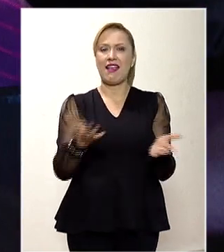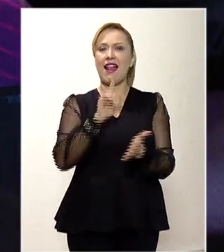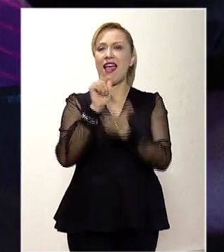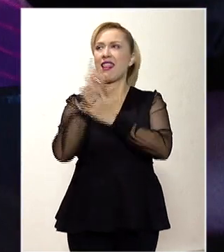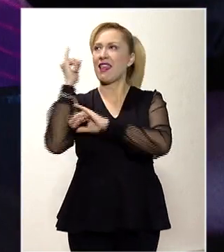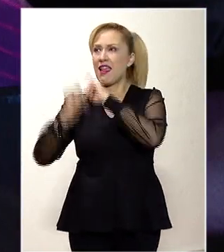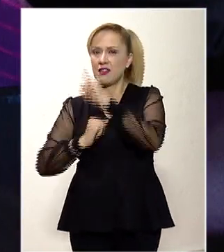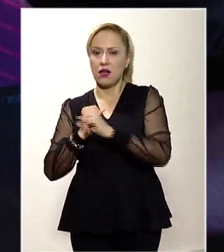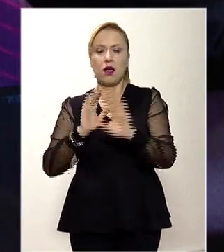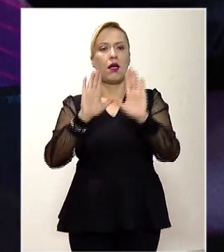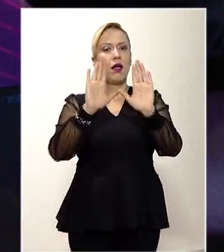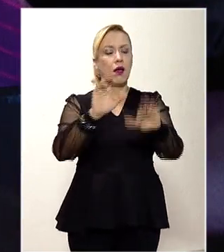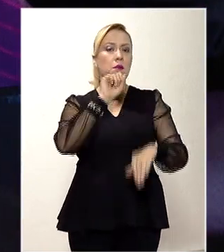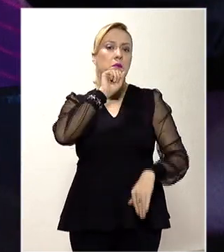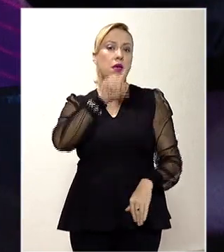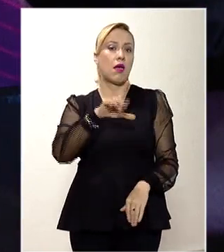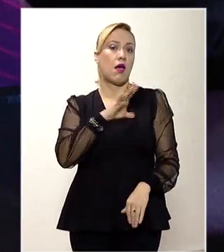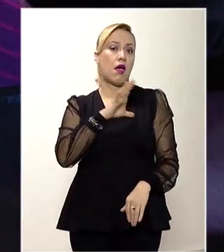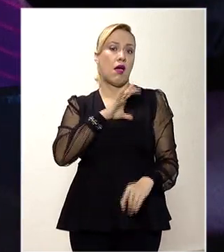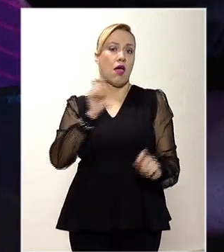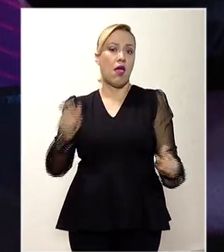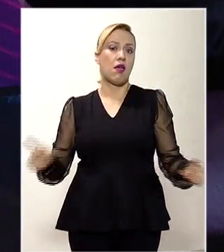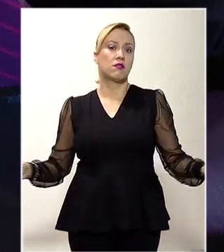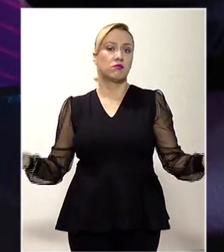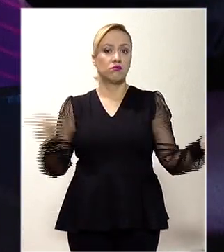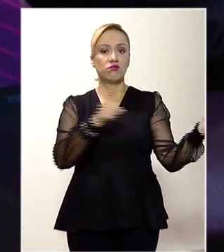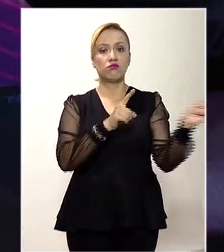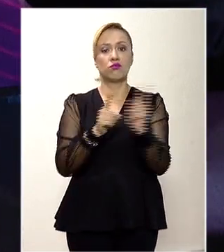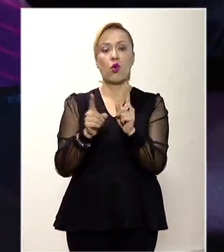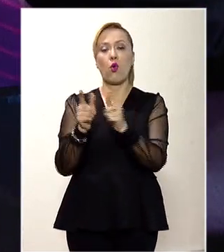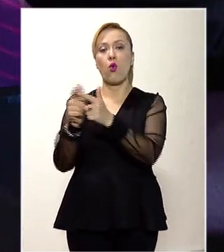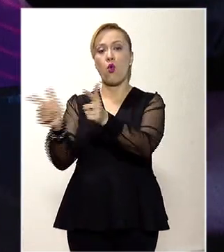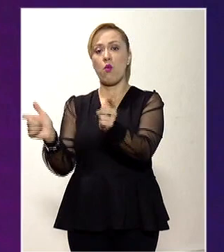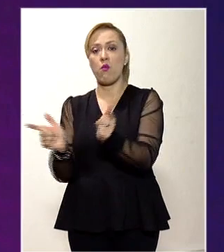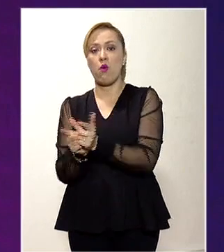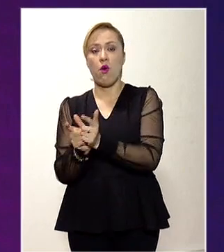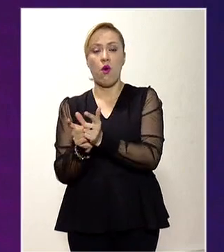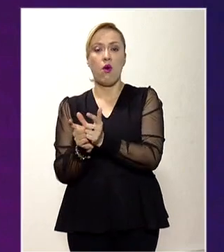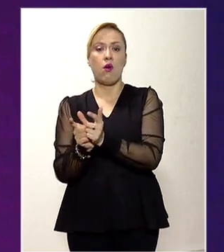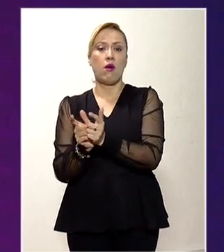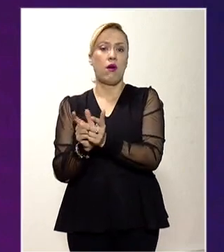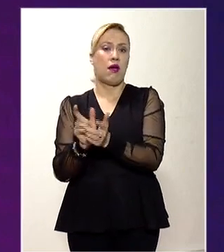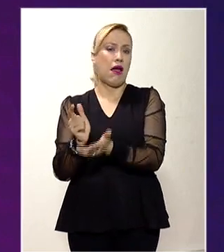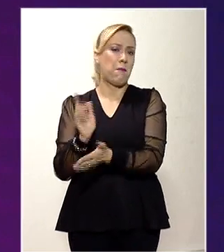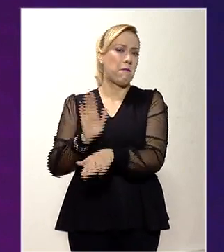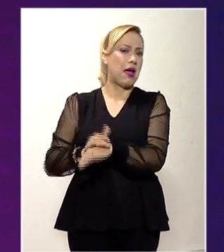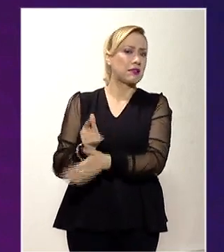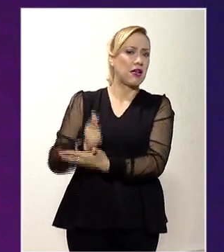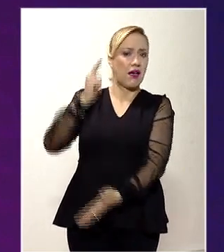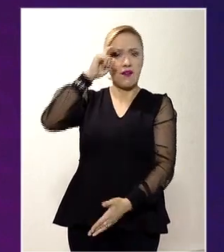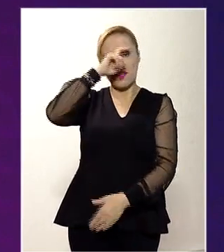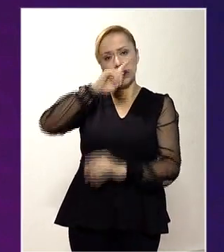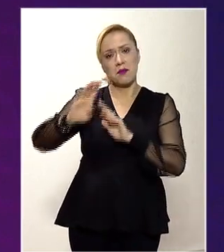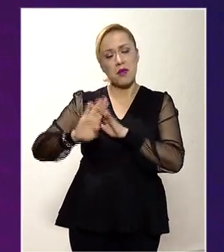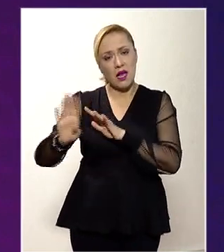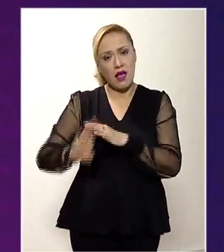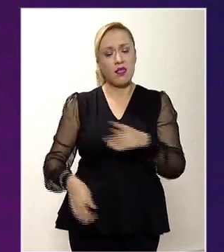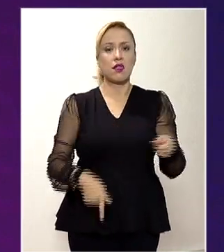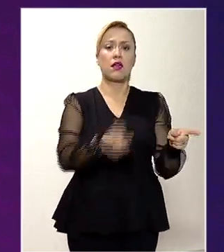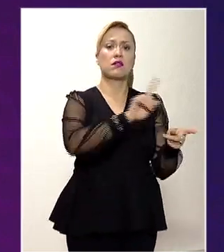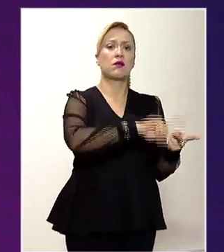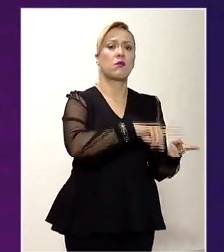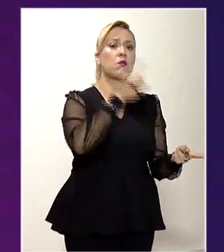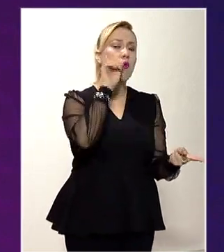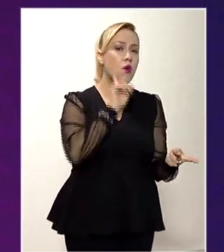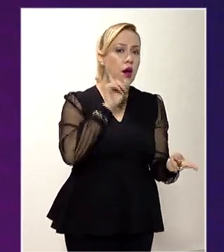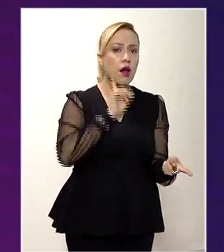convenciones, estamos hablando también de que hay relaciones de poder entre grupos y grupos que son vulnerables por ciertas condiciones, como los migrantes o las mujeres,